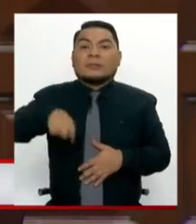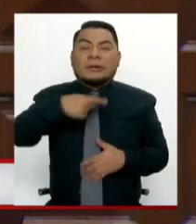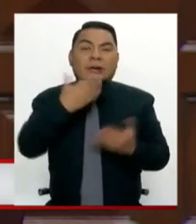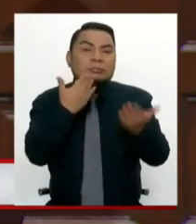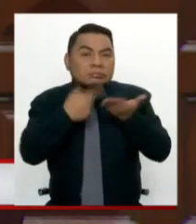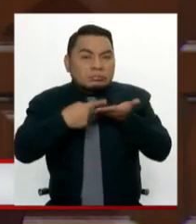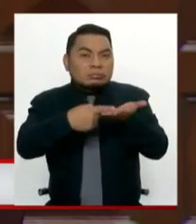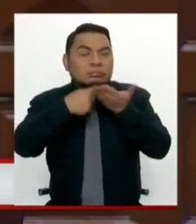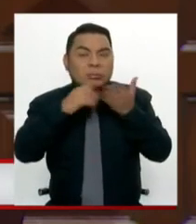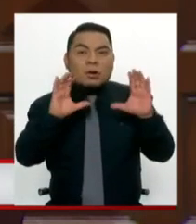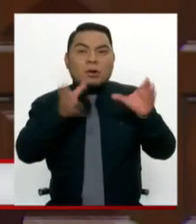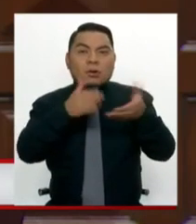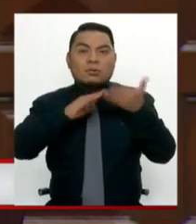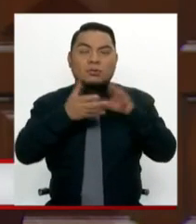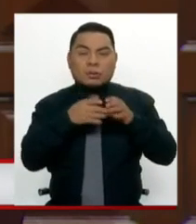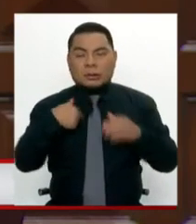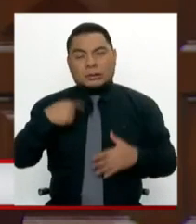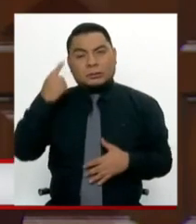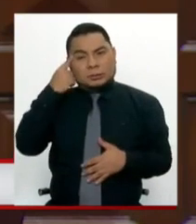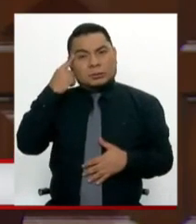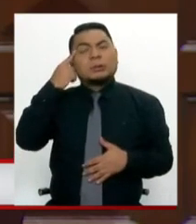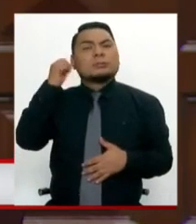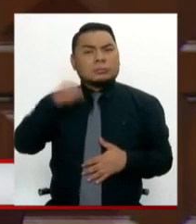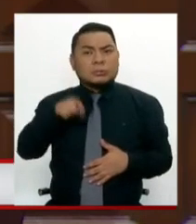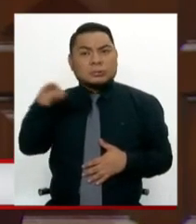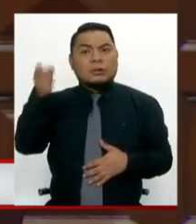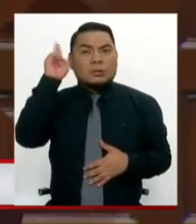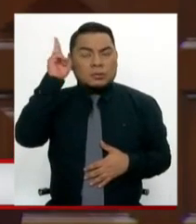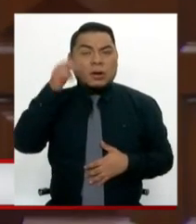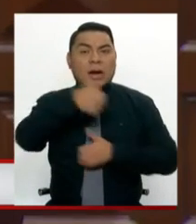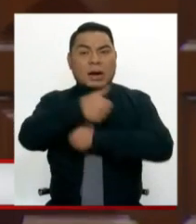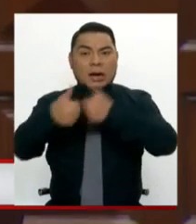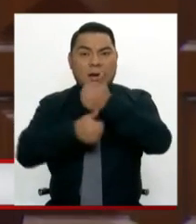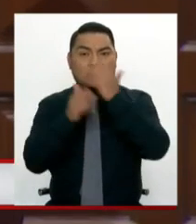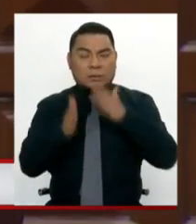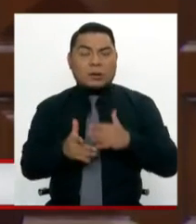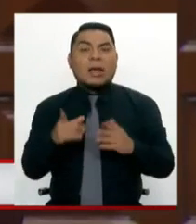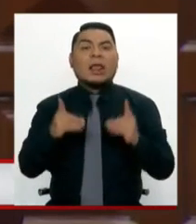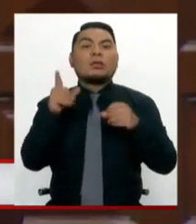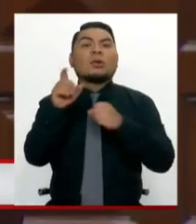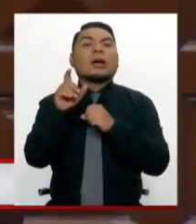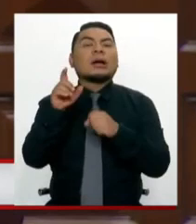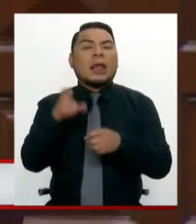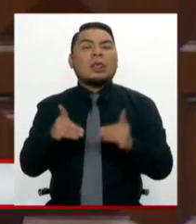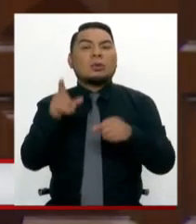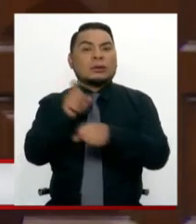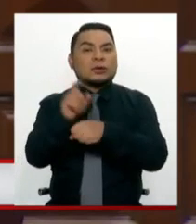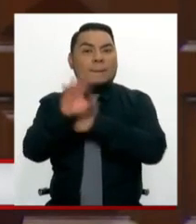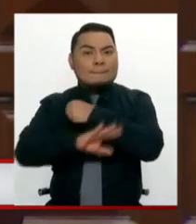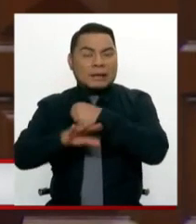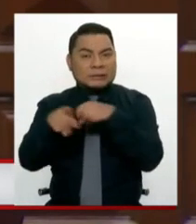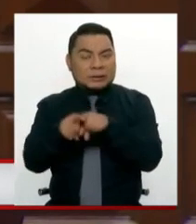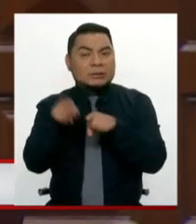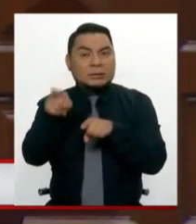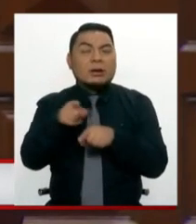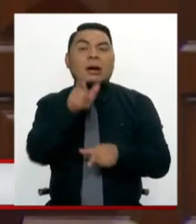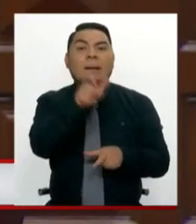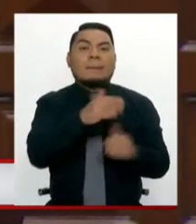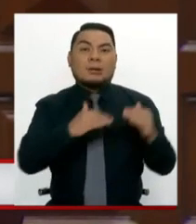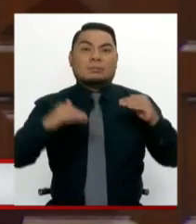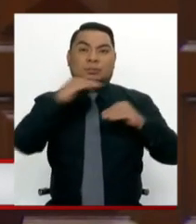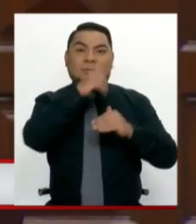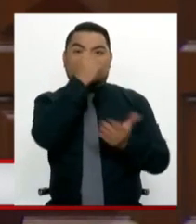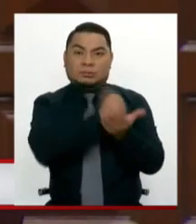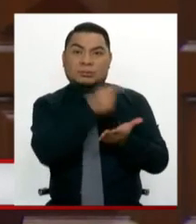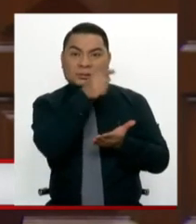negociación colectiva, a nuestra iniciativa, los docentes y auxiliares de educación básica, tanto contratados como nombrados,